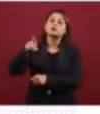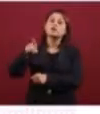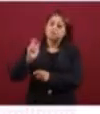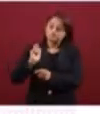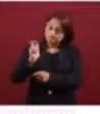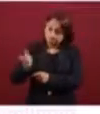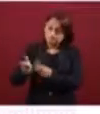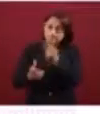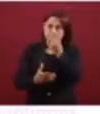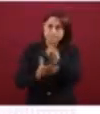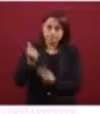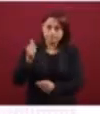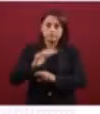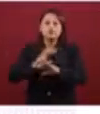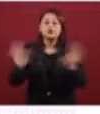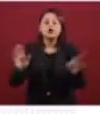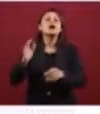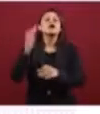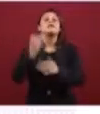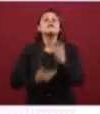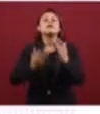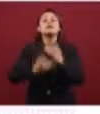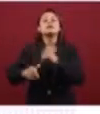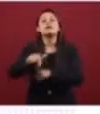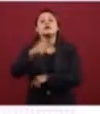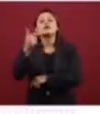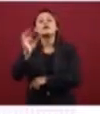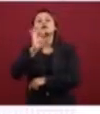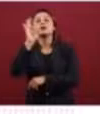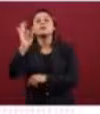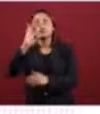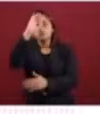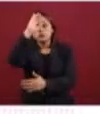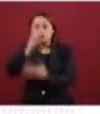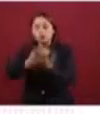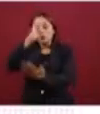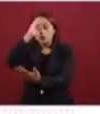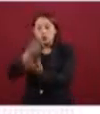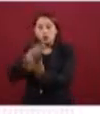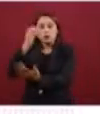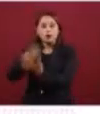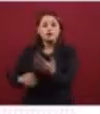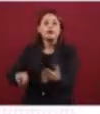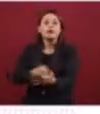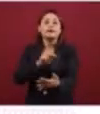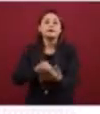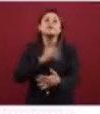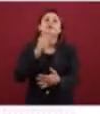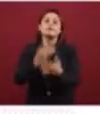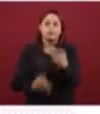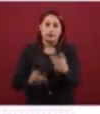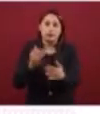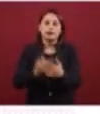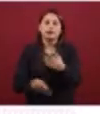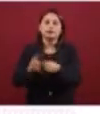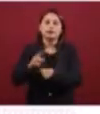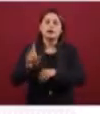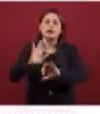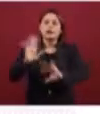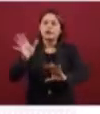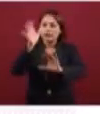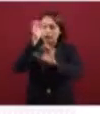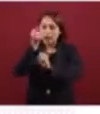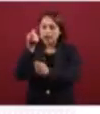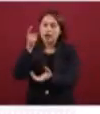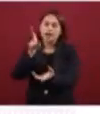Nos falta un 12% de los convenios firmados, ya con cita en la Junta de Conciliación y Arbitraje. Hay